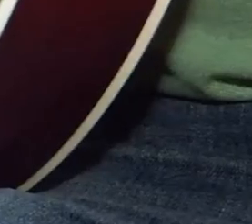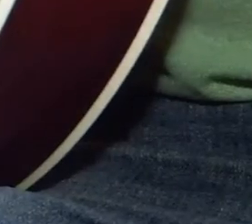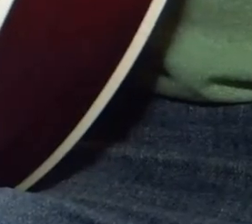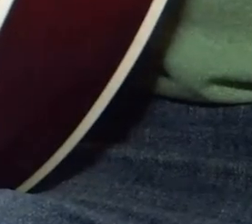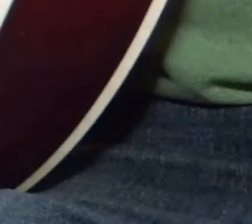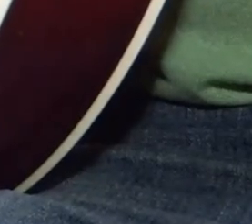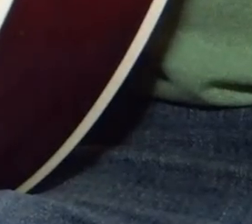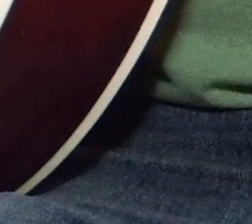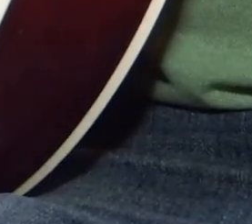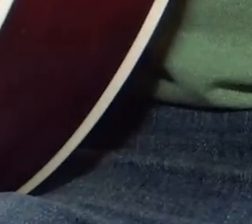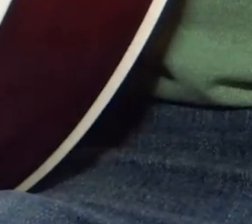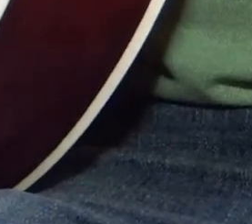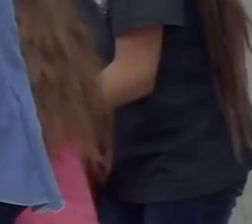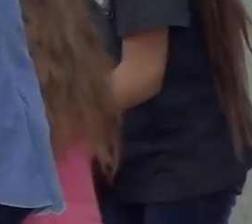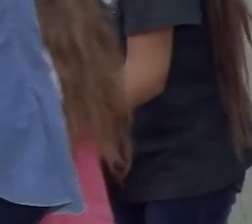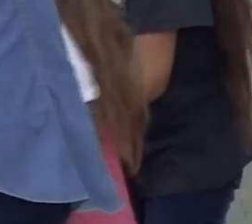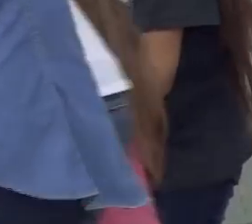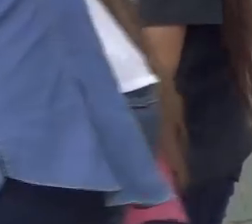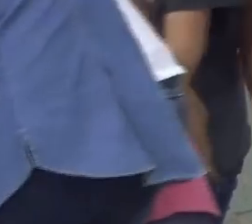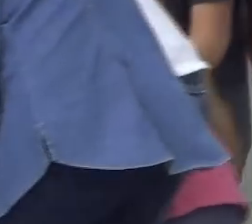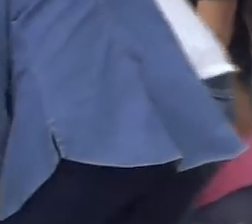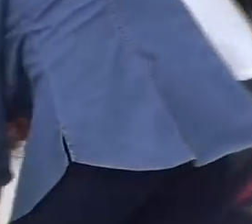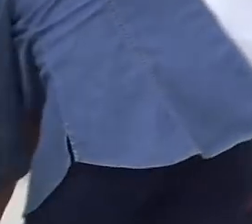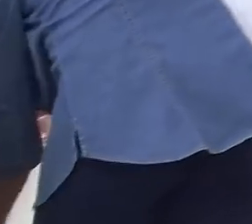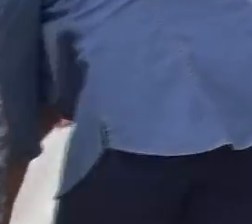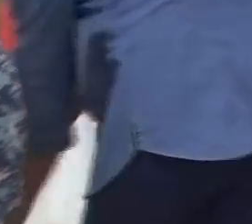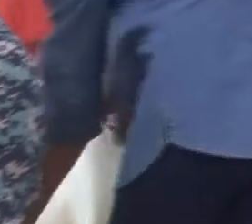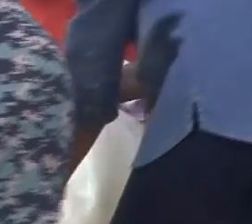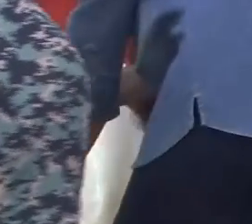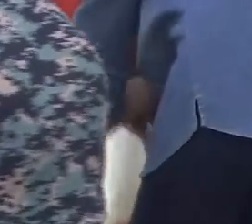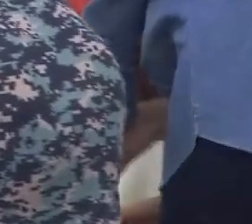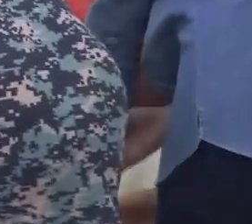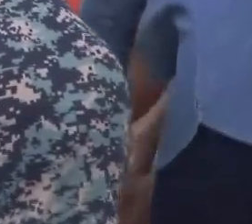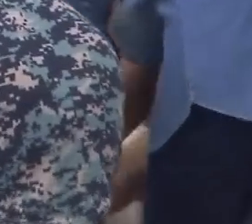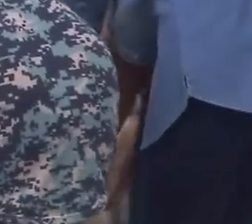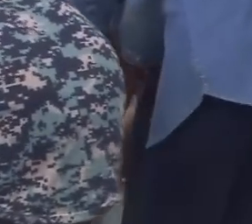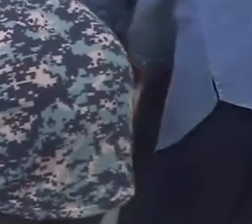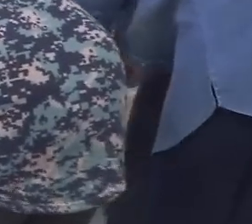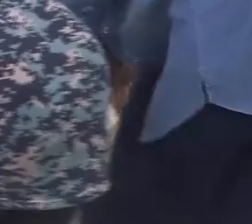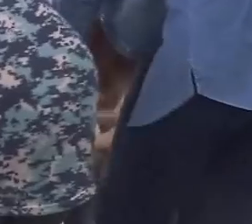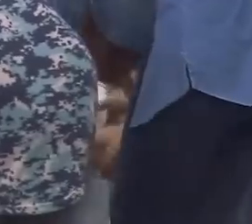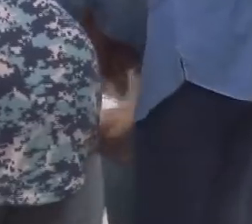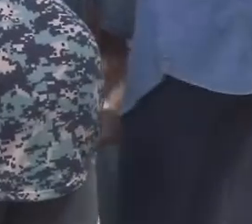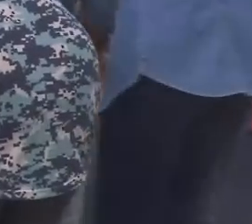Agradecemos los dones que derramaron